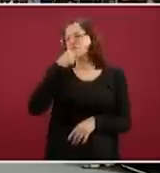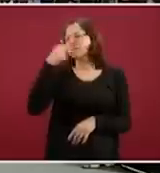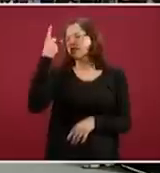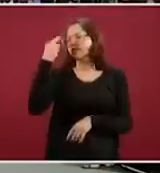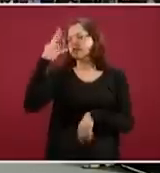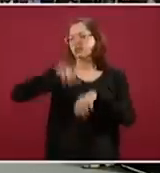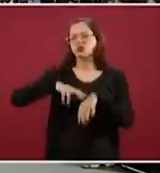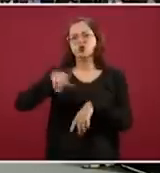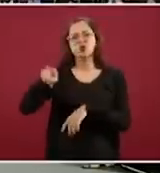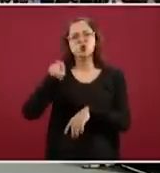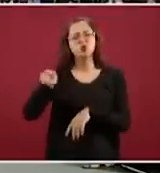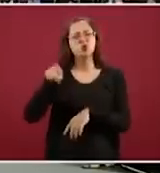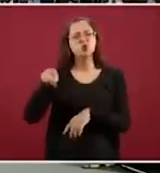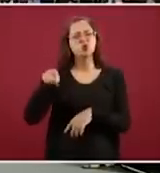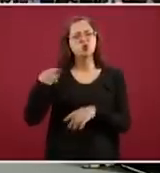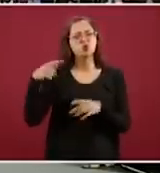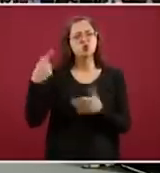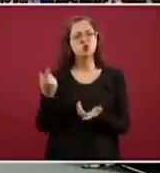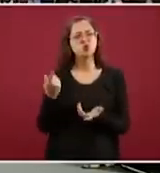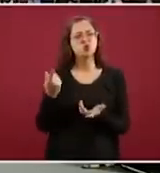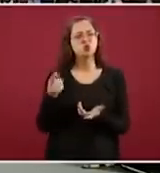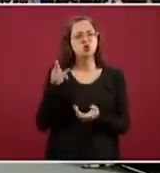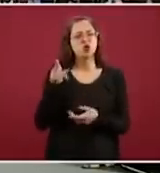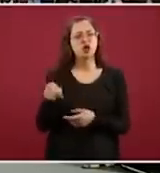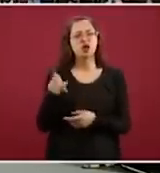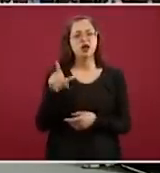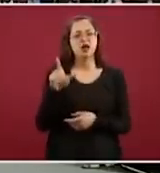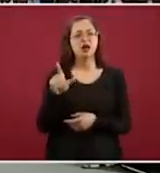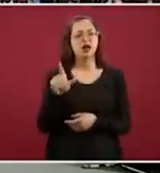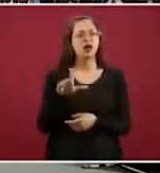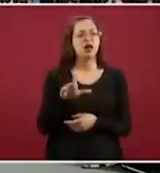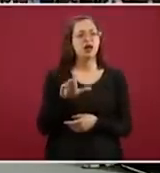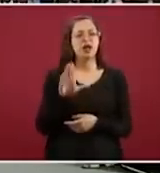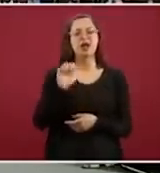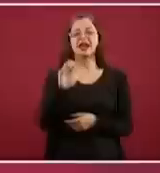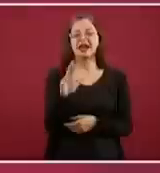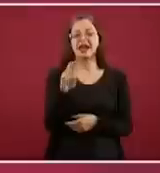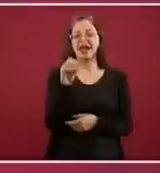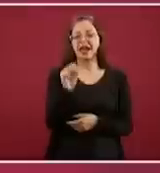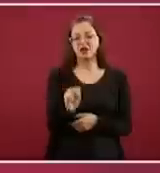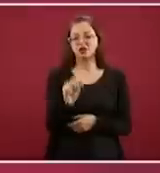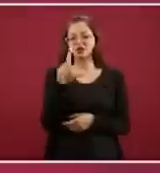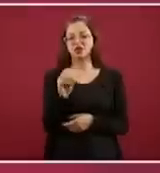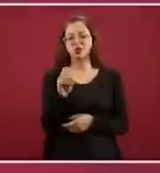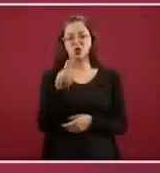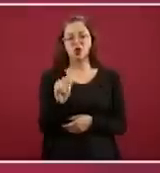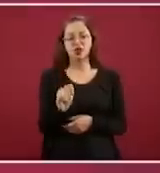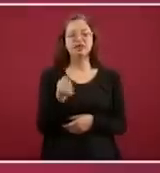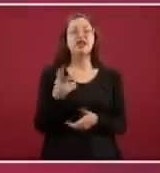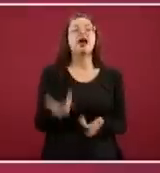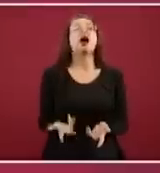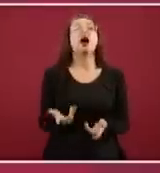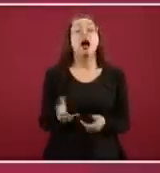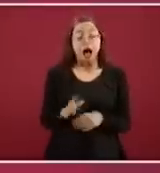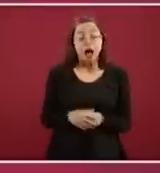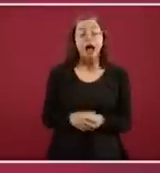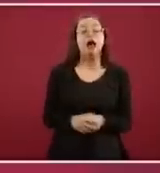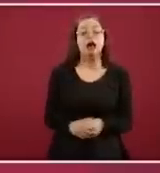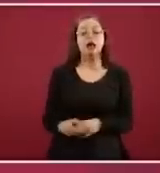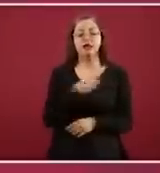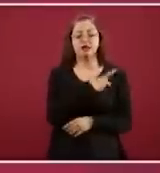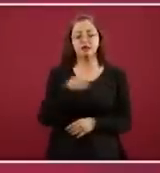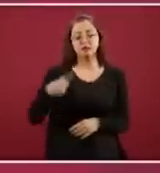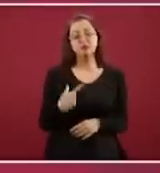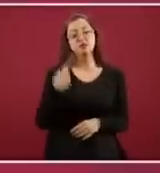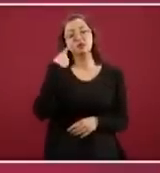del programa? José Carlos Loret. Ah, sí. Y hay que ver, porque son